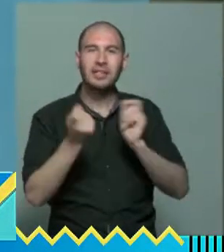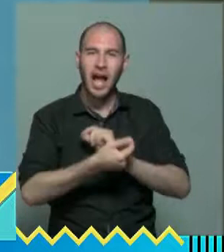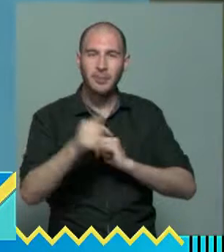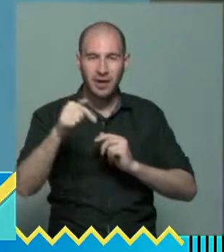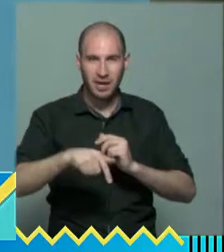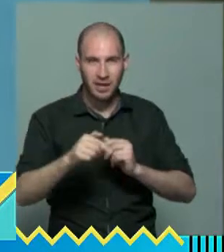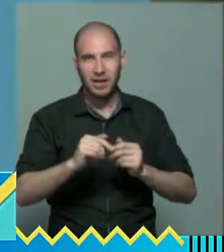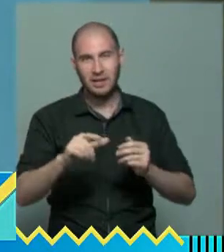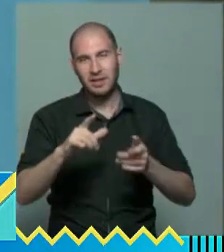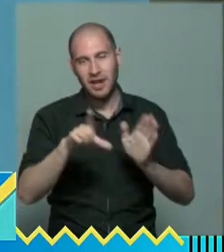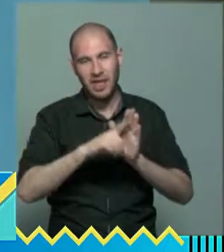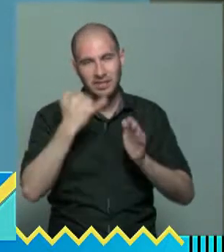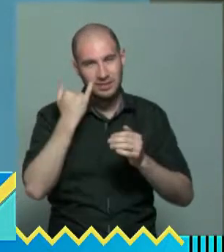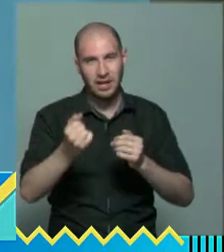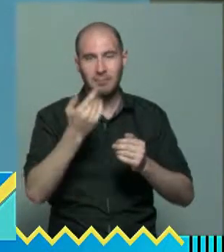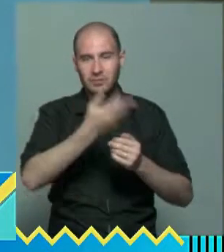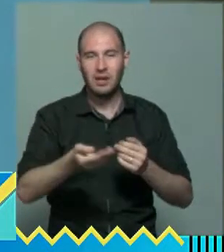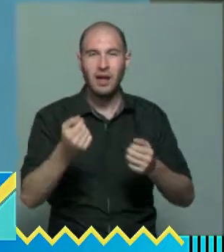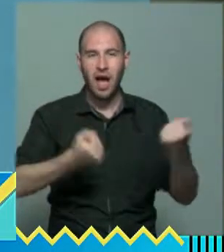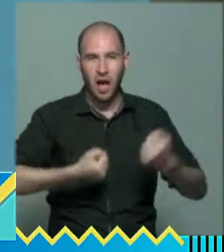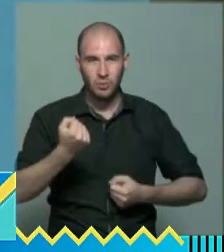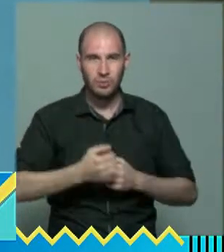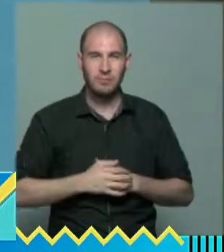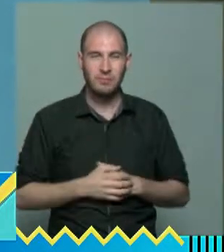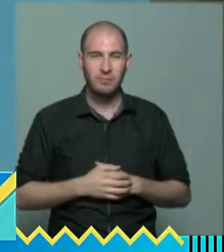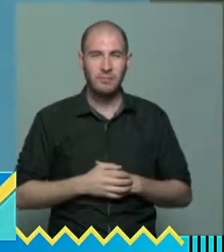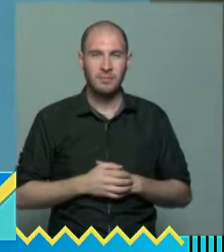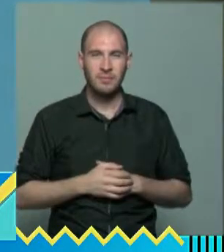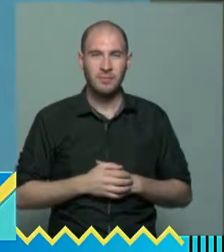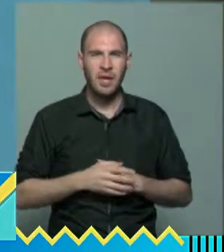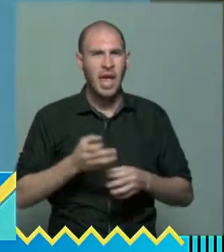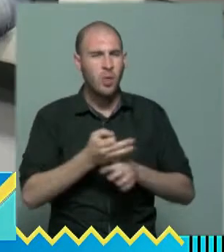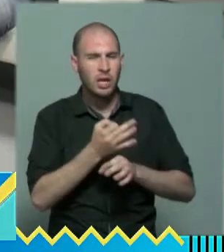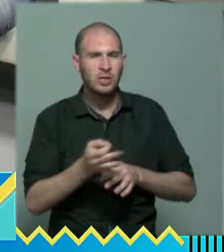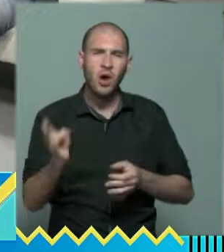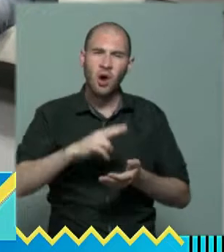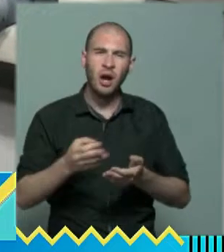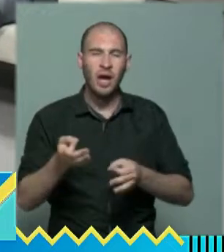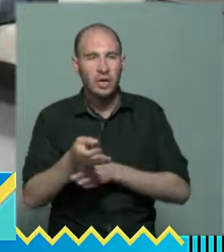ha hecho o que se les va a hacer a cada uno de los usuarios de un vehículo. ¿Es educación o es